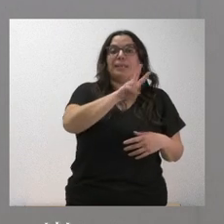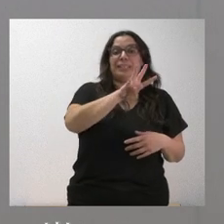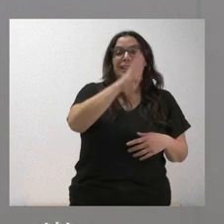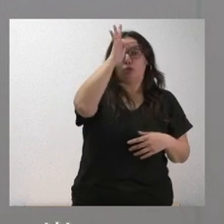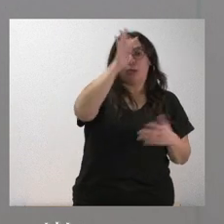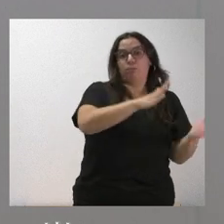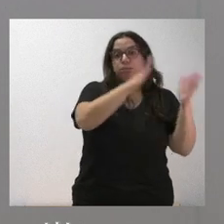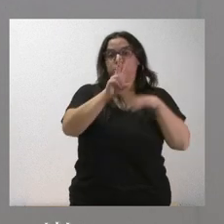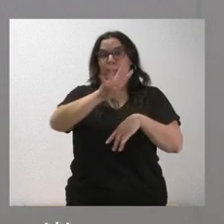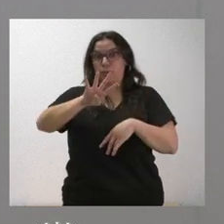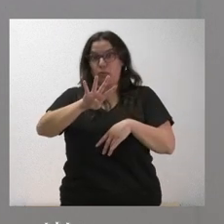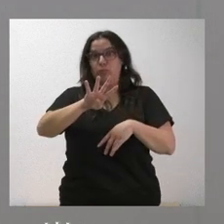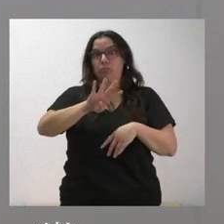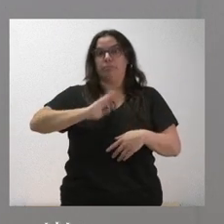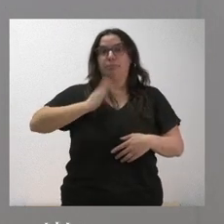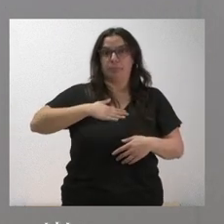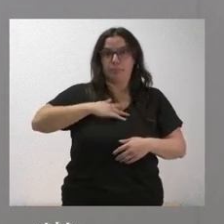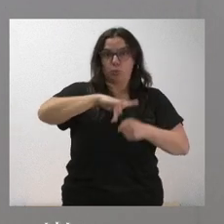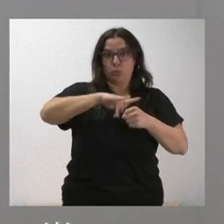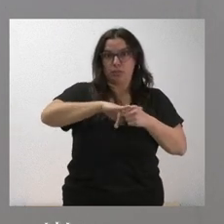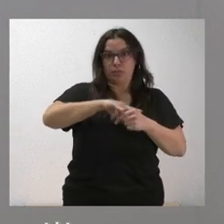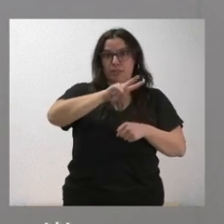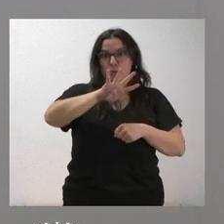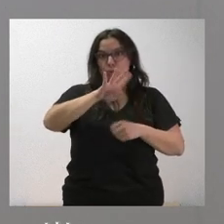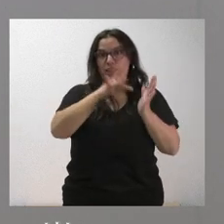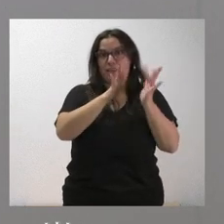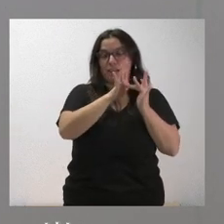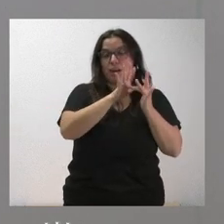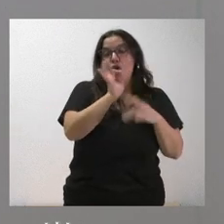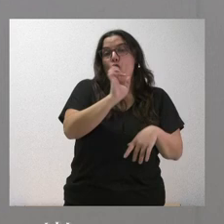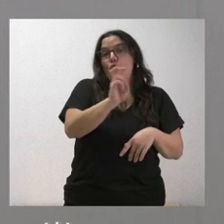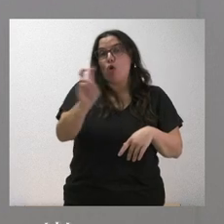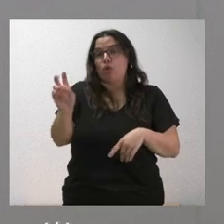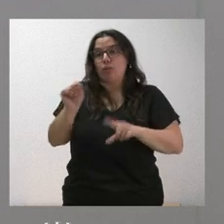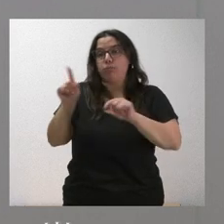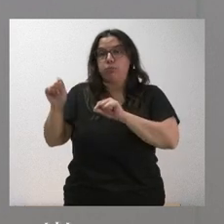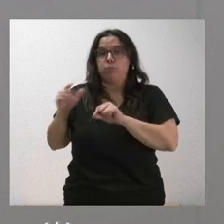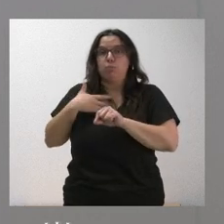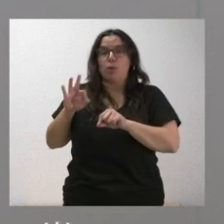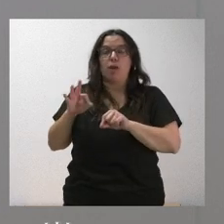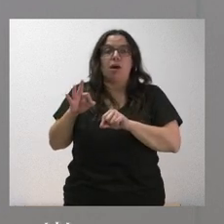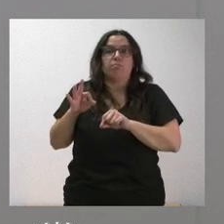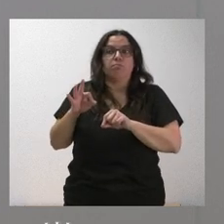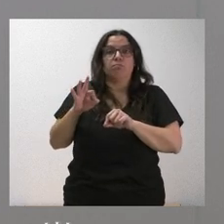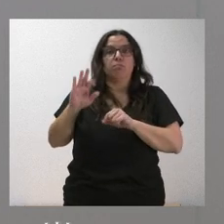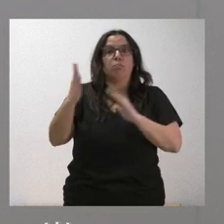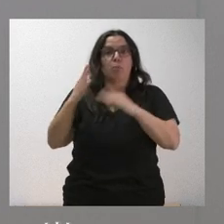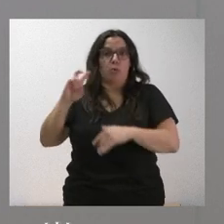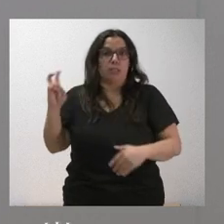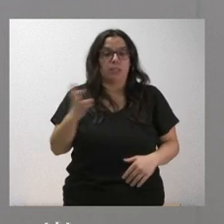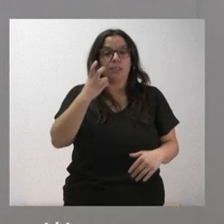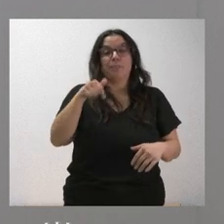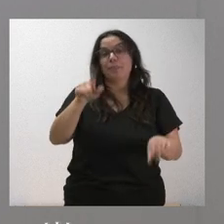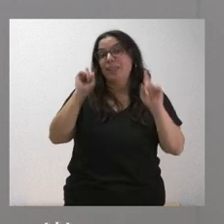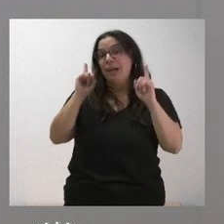abril el día siguiente al día 23 de abril o otras posibilidades que existían sobre la mesa en este